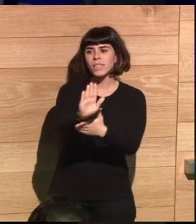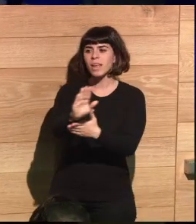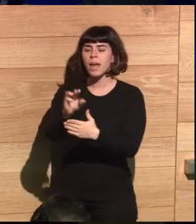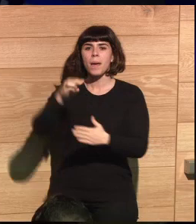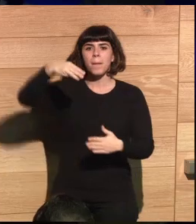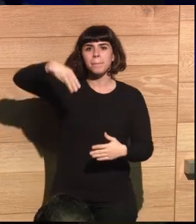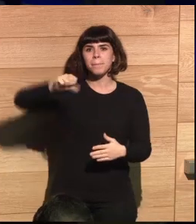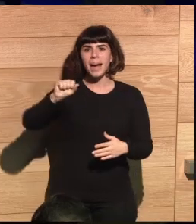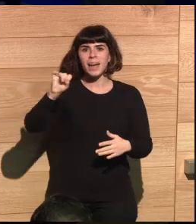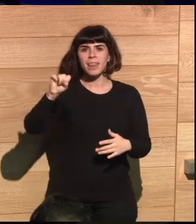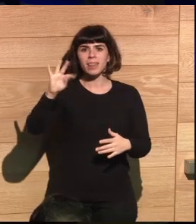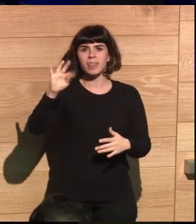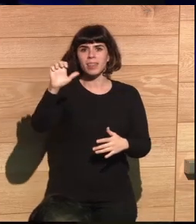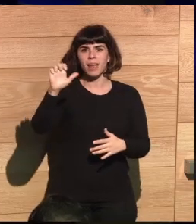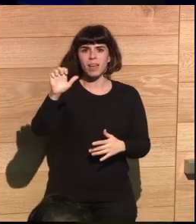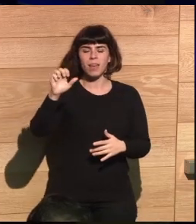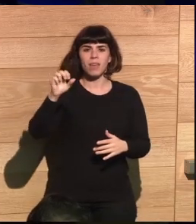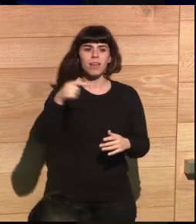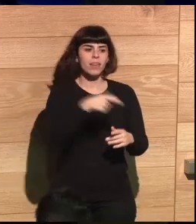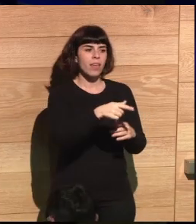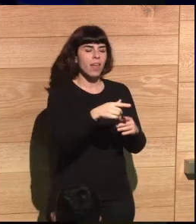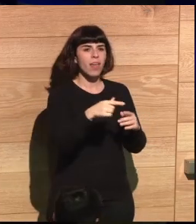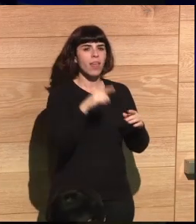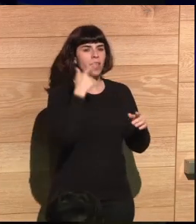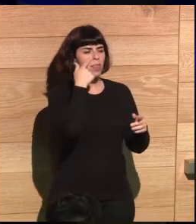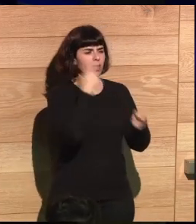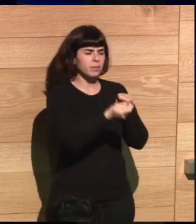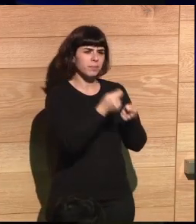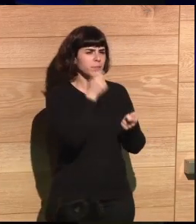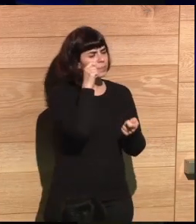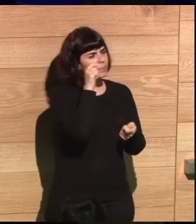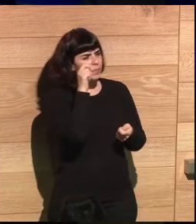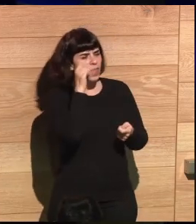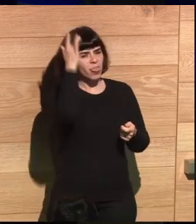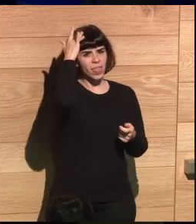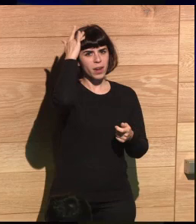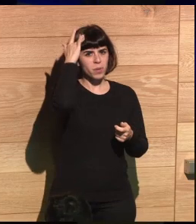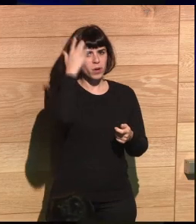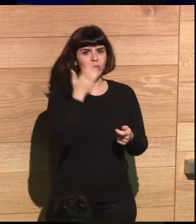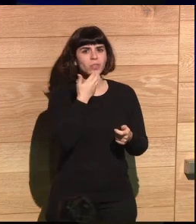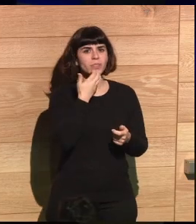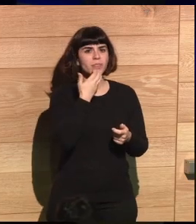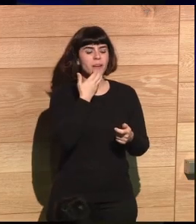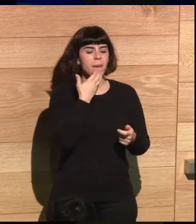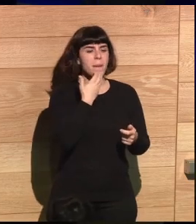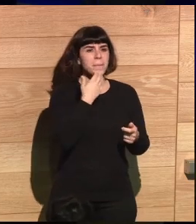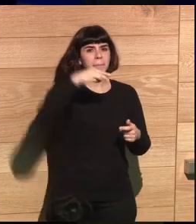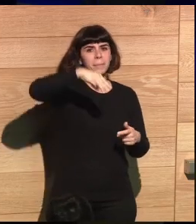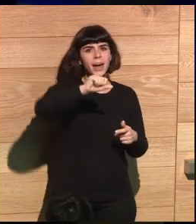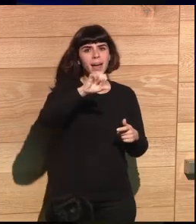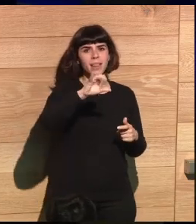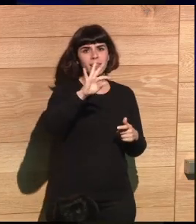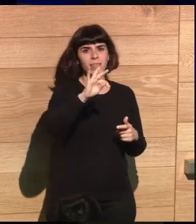Maite Mendioroz, que es la detective del cerebro. Cuando Maite era niña y le regalaban alguna muñeca, no se